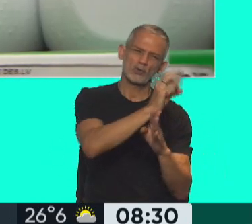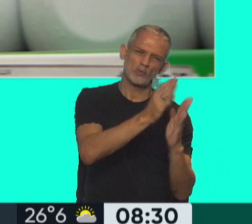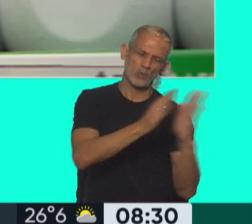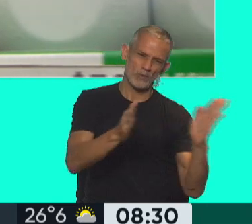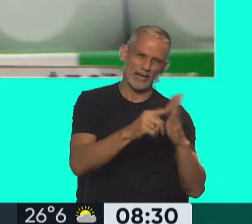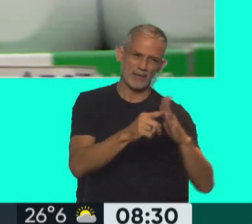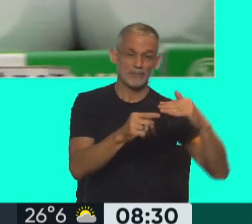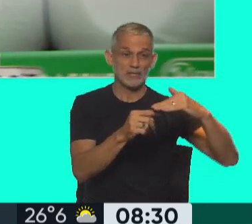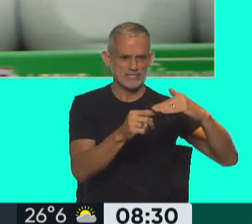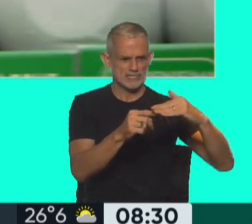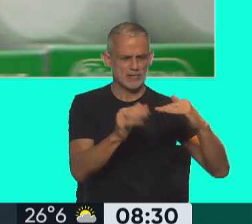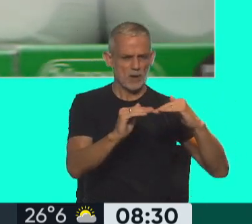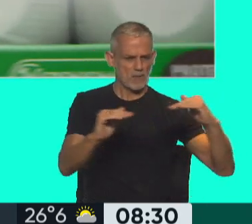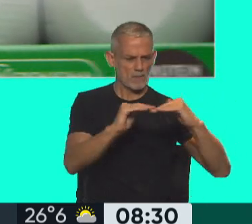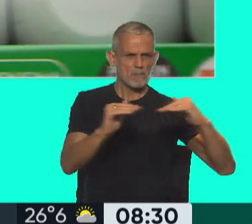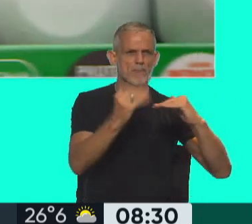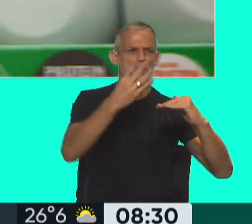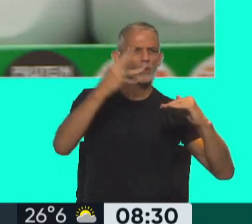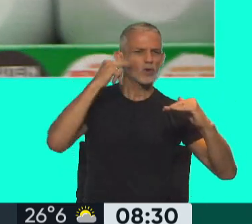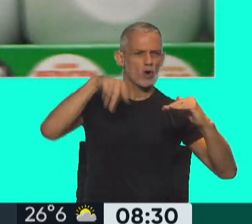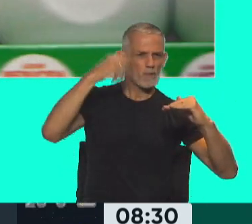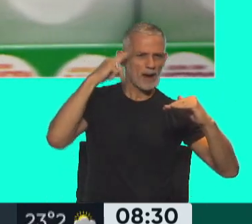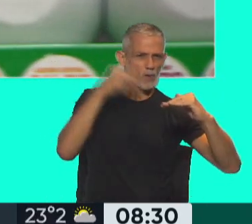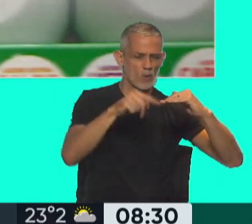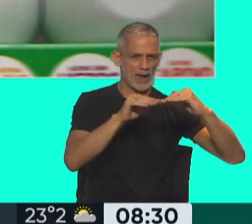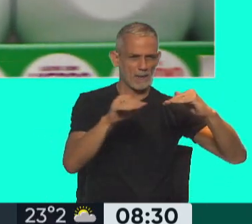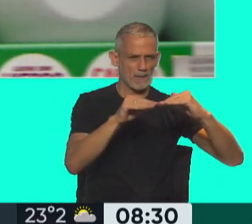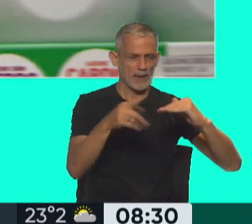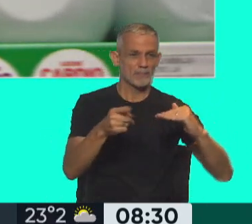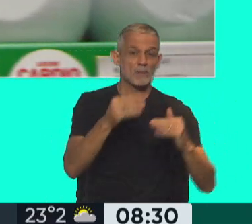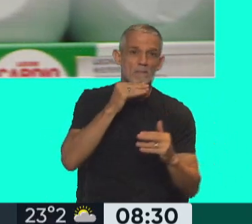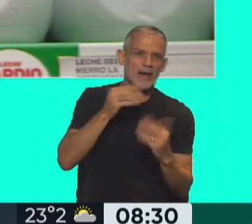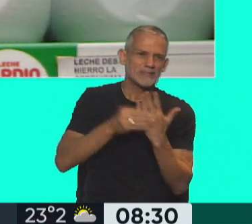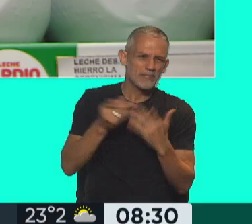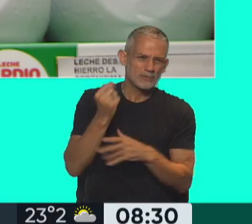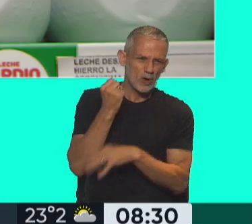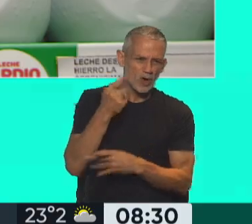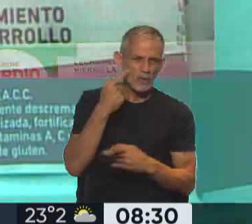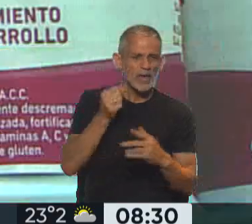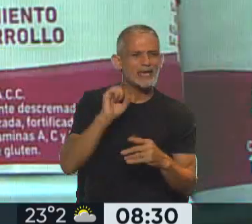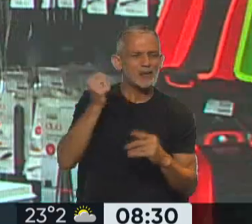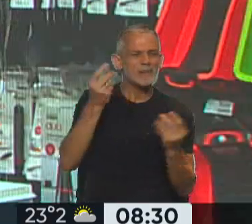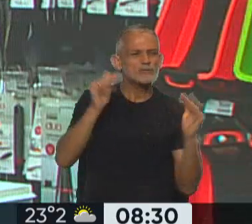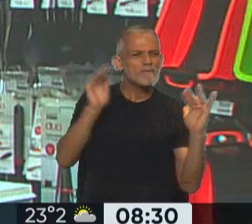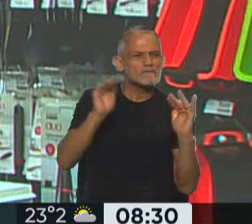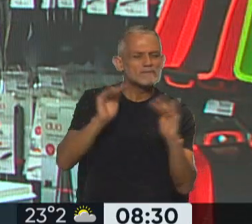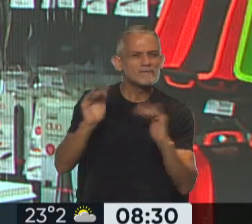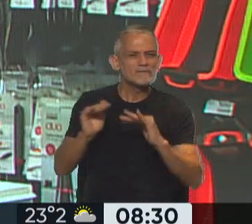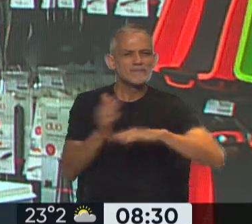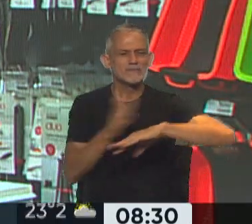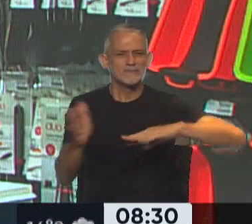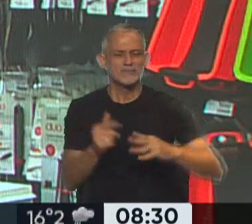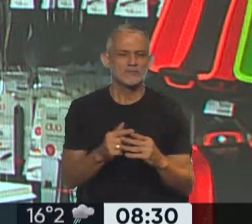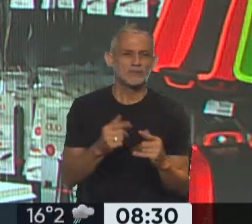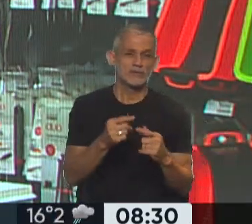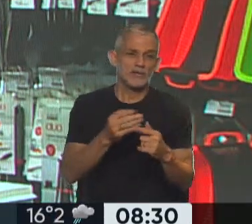esta tendencia buscada por el ministro de Economía, Sergio Massa, a desacelerar el nivel de precios, y a partir de esta